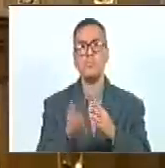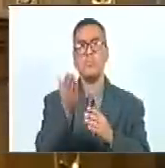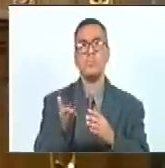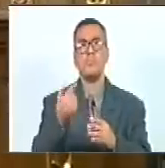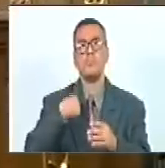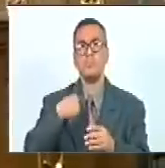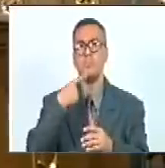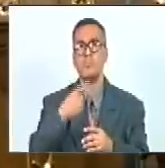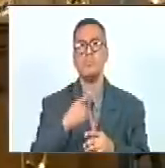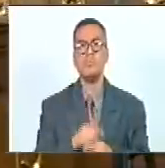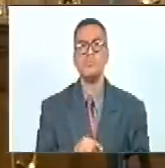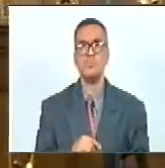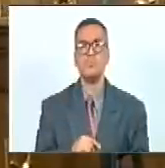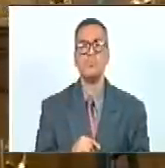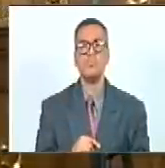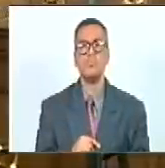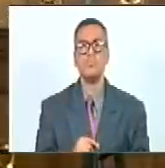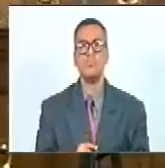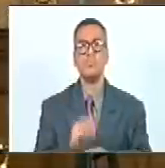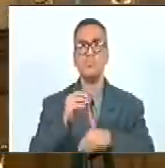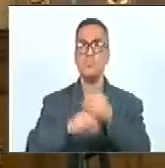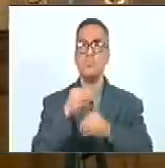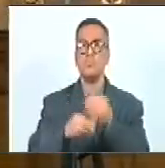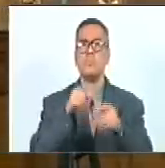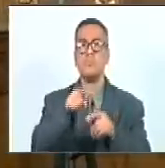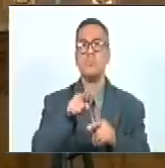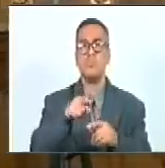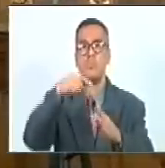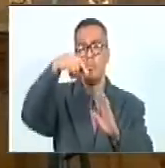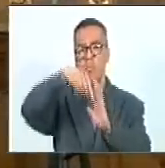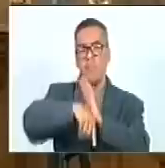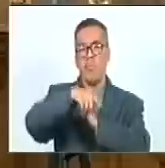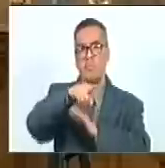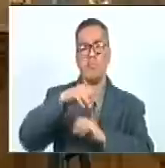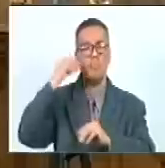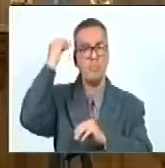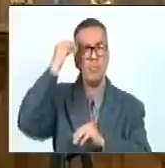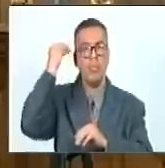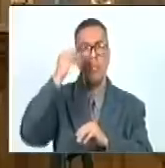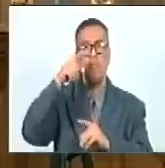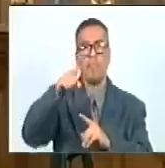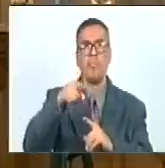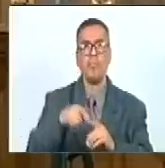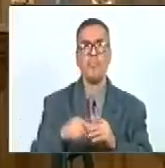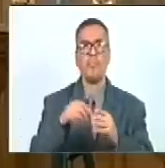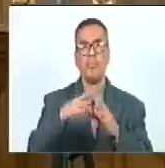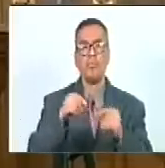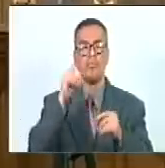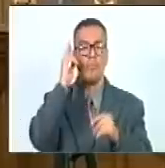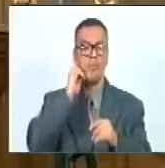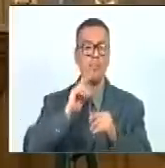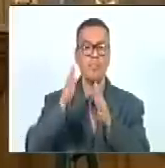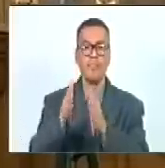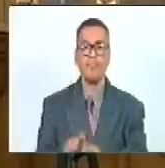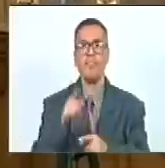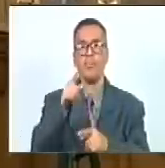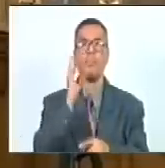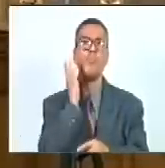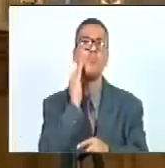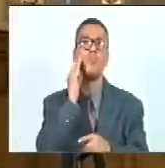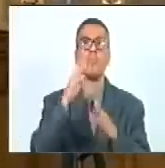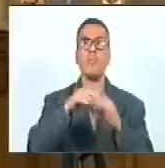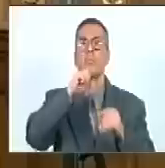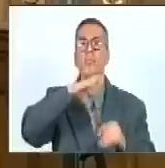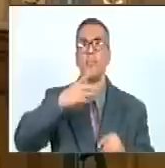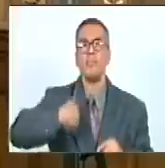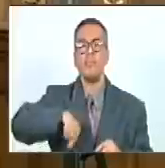la definición, es la aplicación y profundización del pensamiento y la doctrina bolivariana, y es el ejemplo